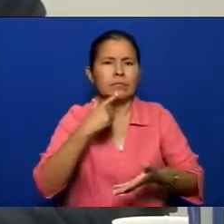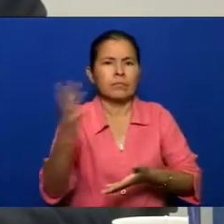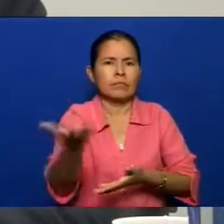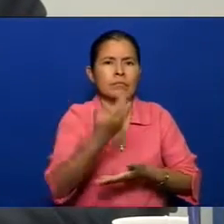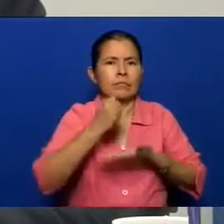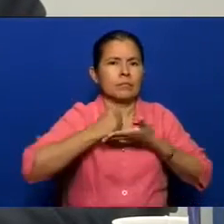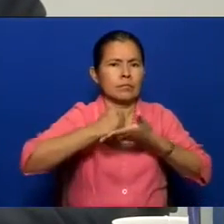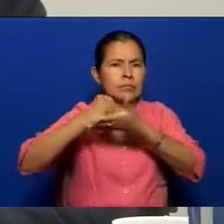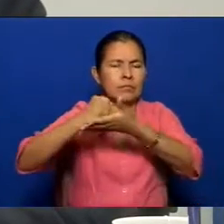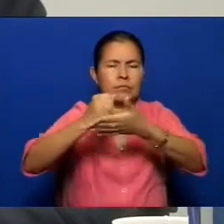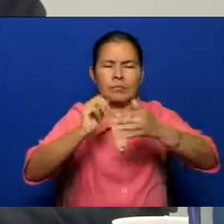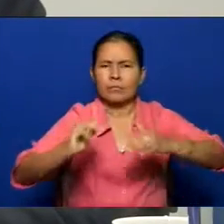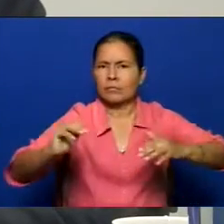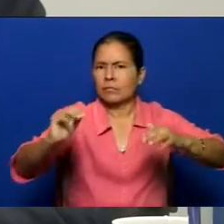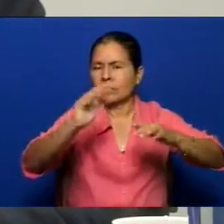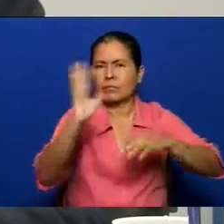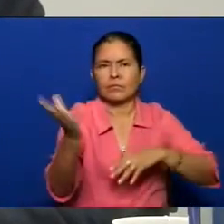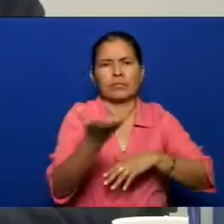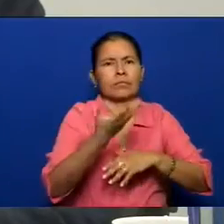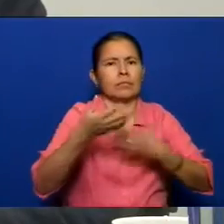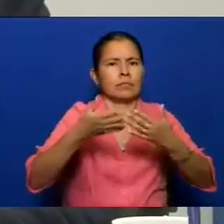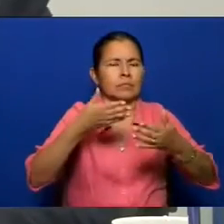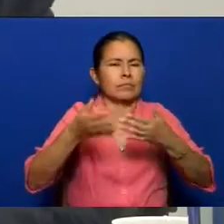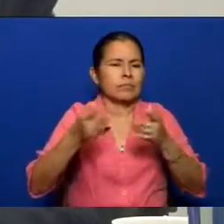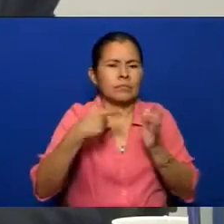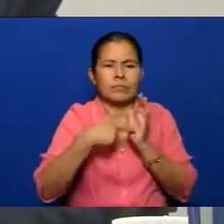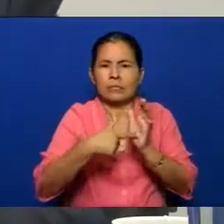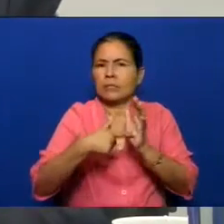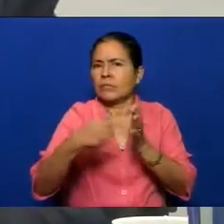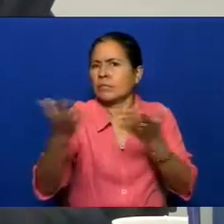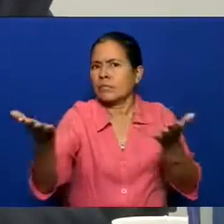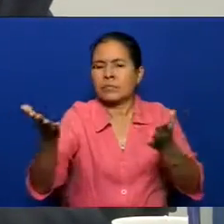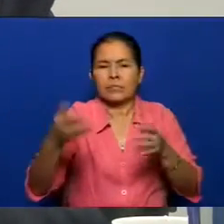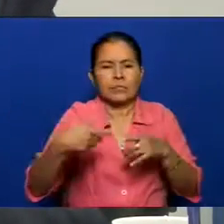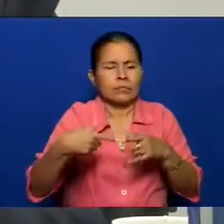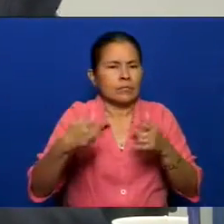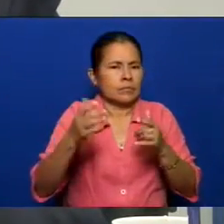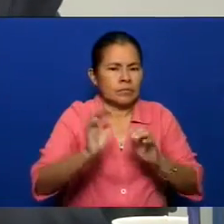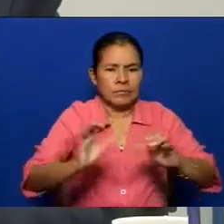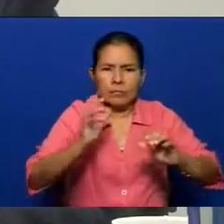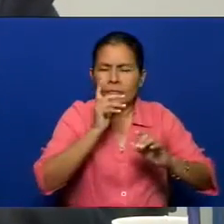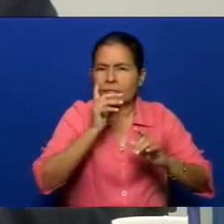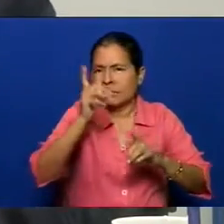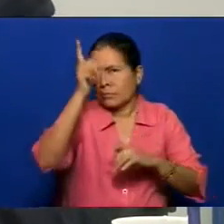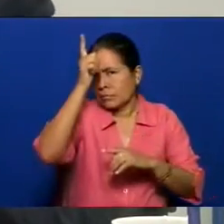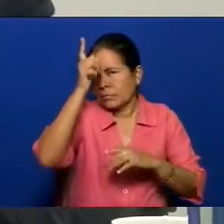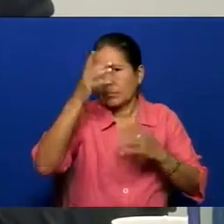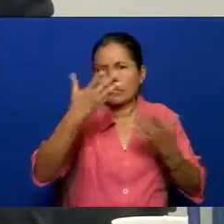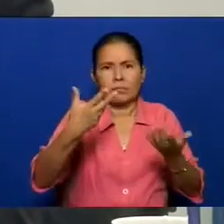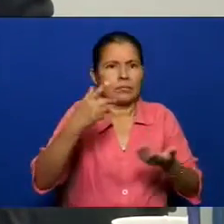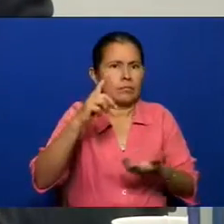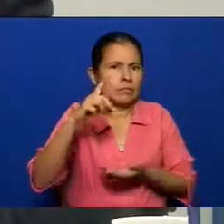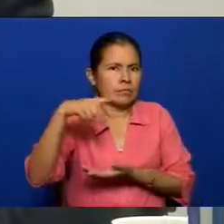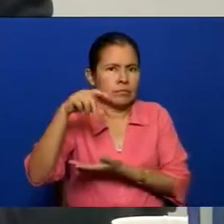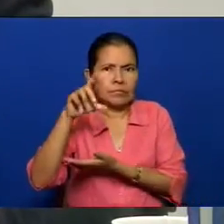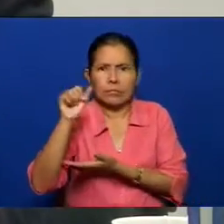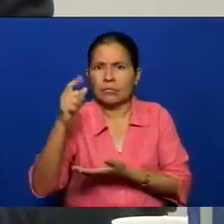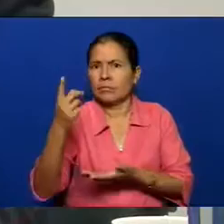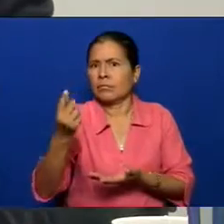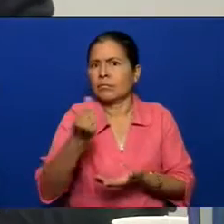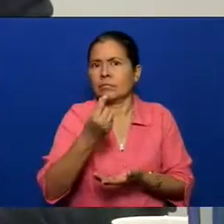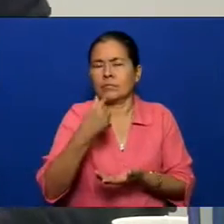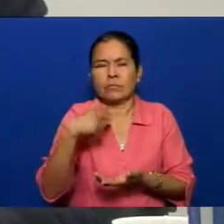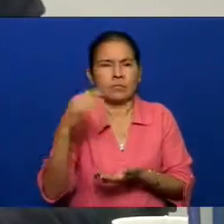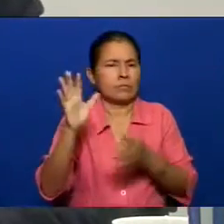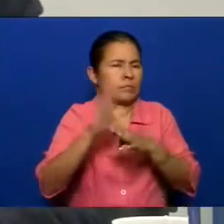niños, independientemente de que hayan sido niños que estaban en Alemania o en Polonia o en Israel, en